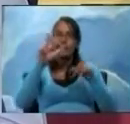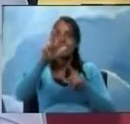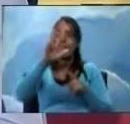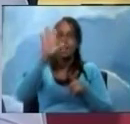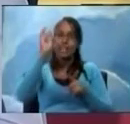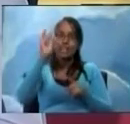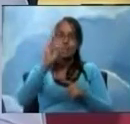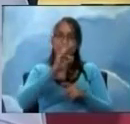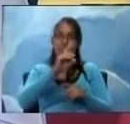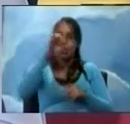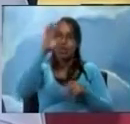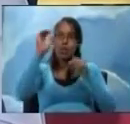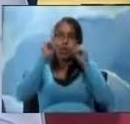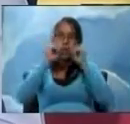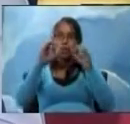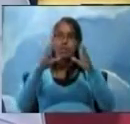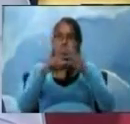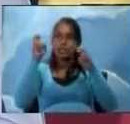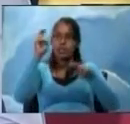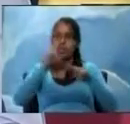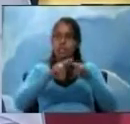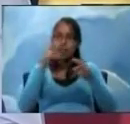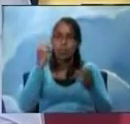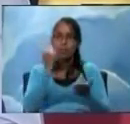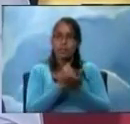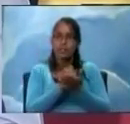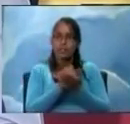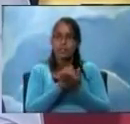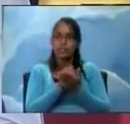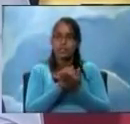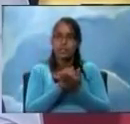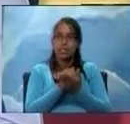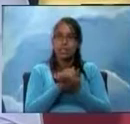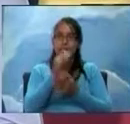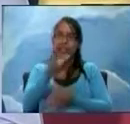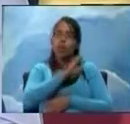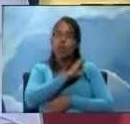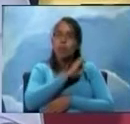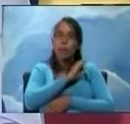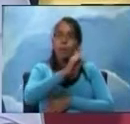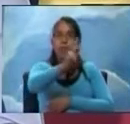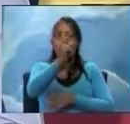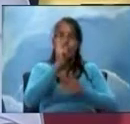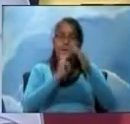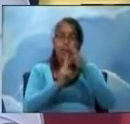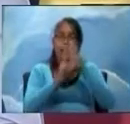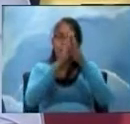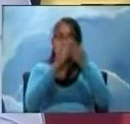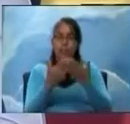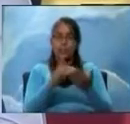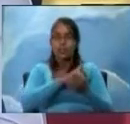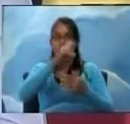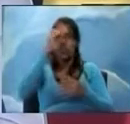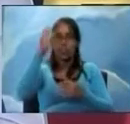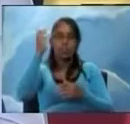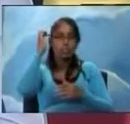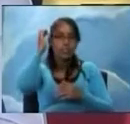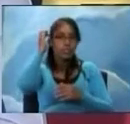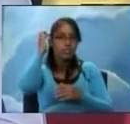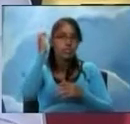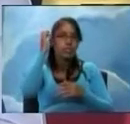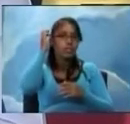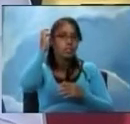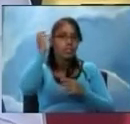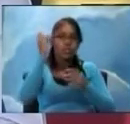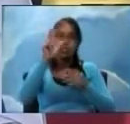canal 37. Dios bendiga al cielito. Amén. Amén. Así me corresponde la palabra del Señor, dice acá